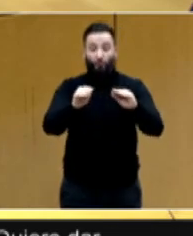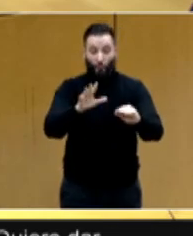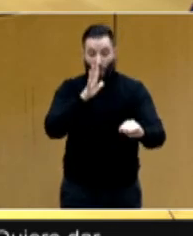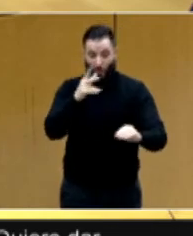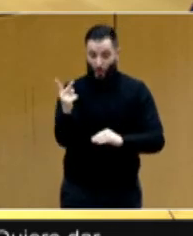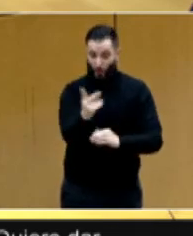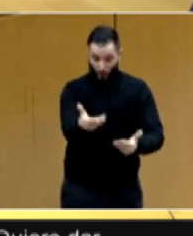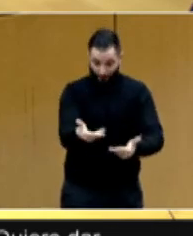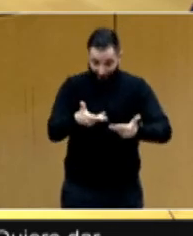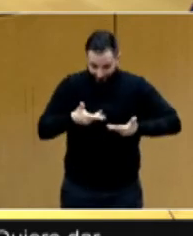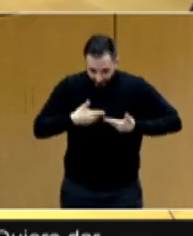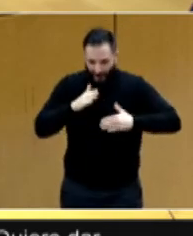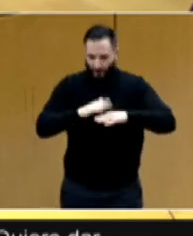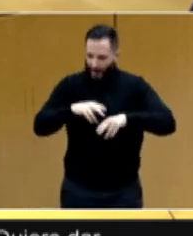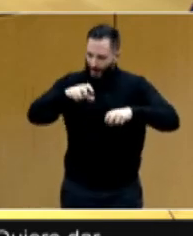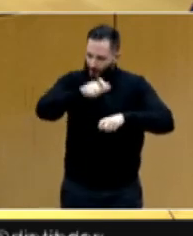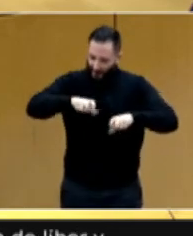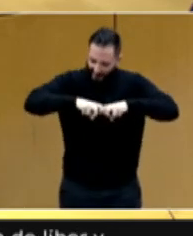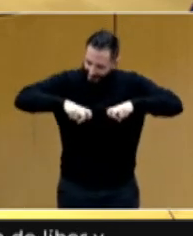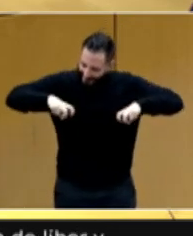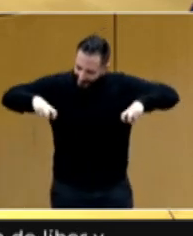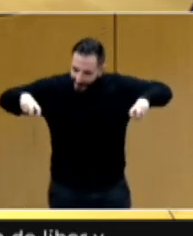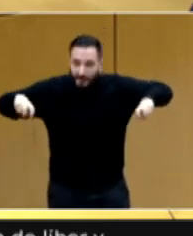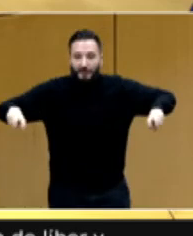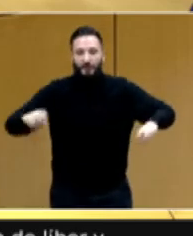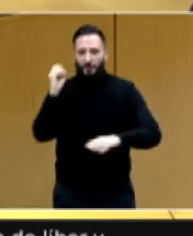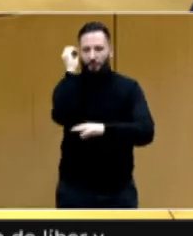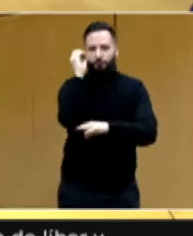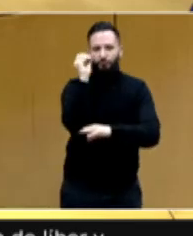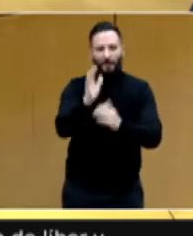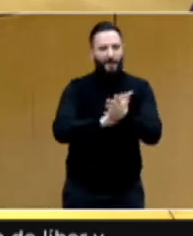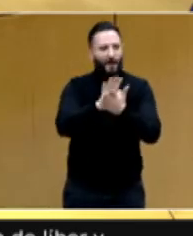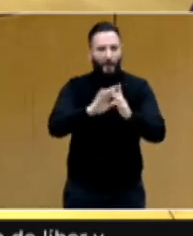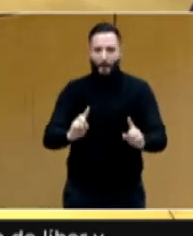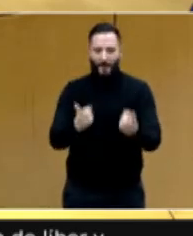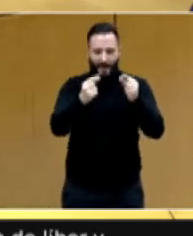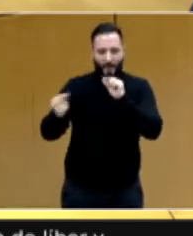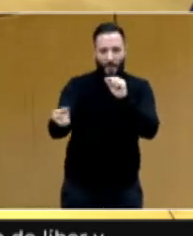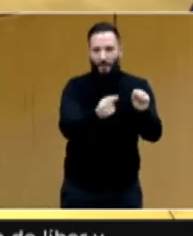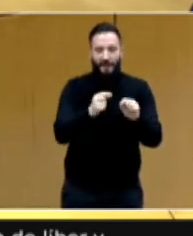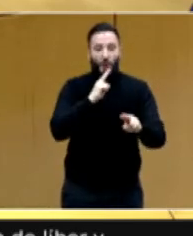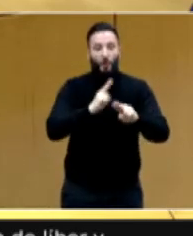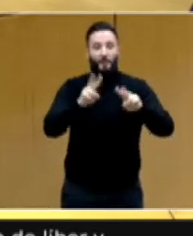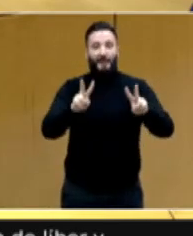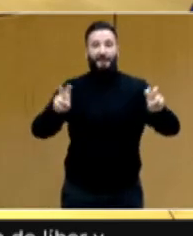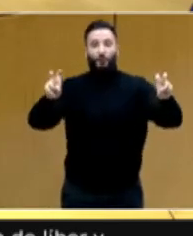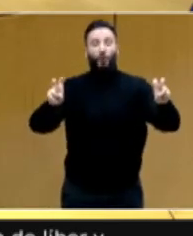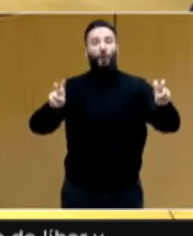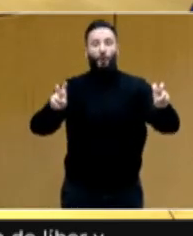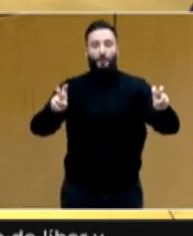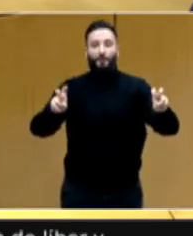estas personas para intervenir en esta primera mesa redonda que lleva por título que implica